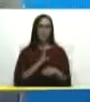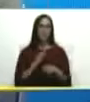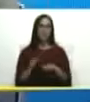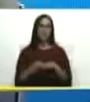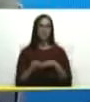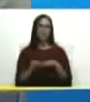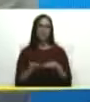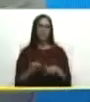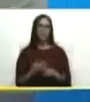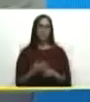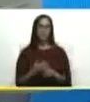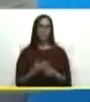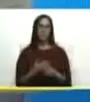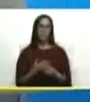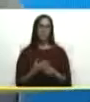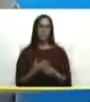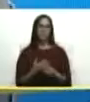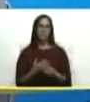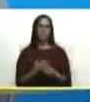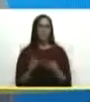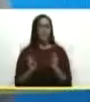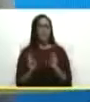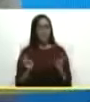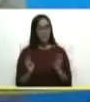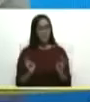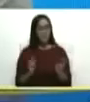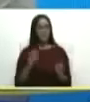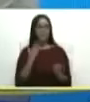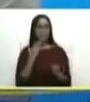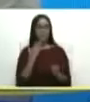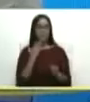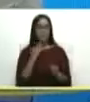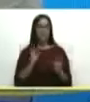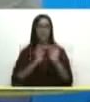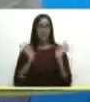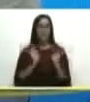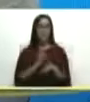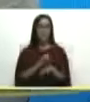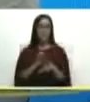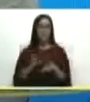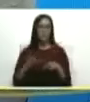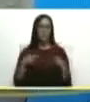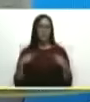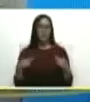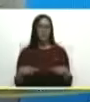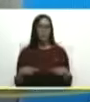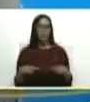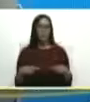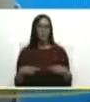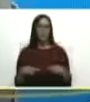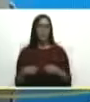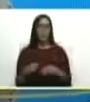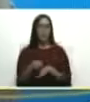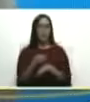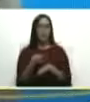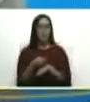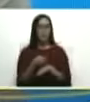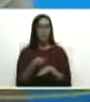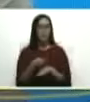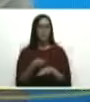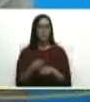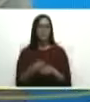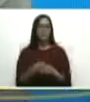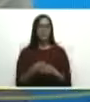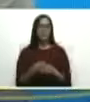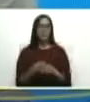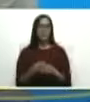Entonces, en el tema, por ejemplo, de la forma de la distribución de los recursos, presidente, en el caso de las gobernaciones ha sido basado